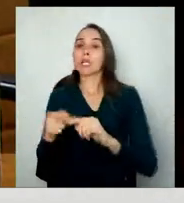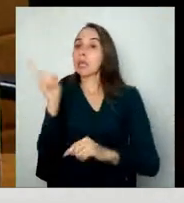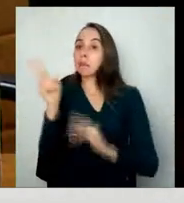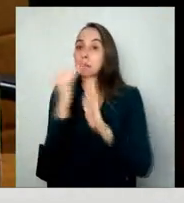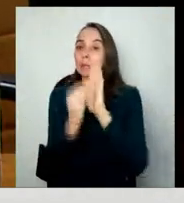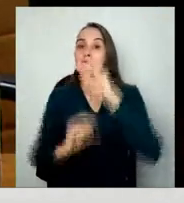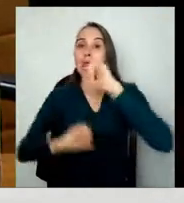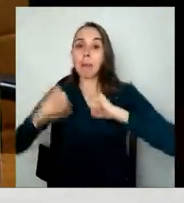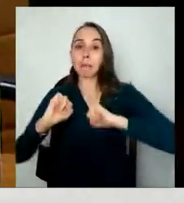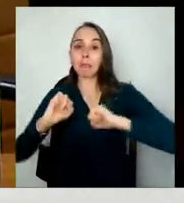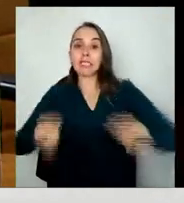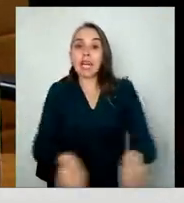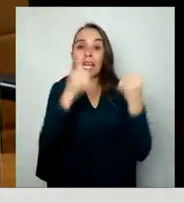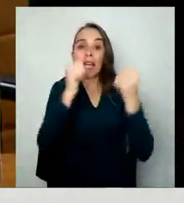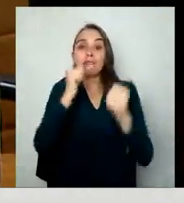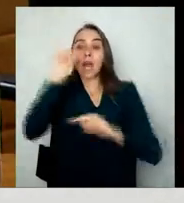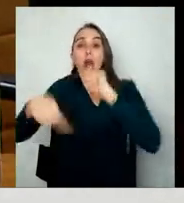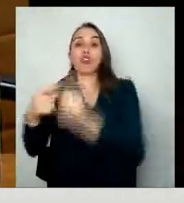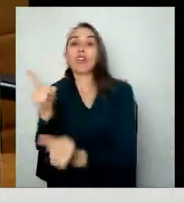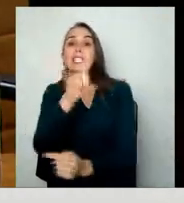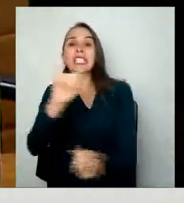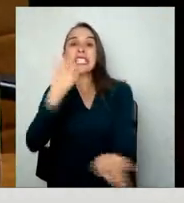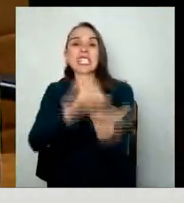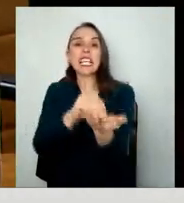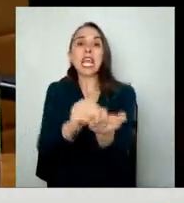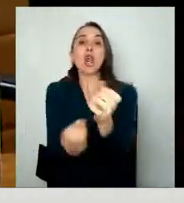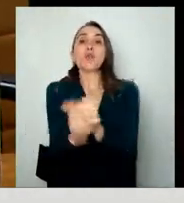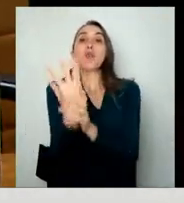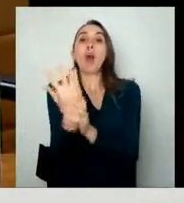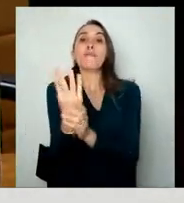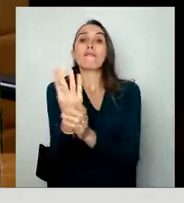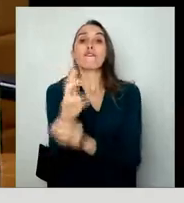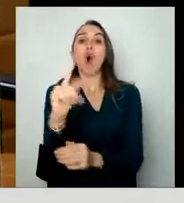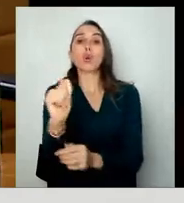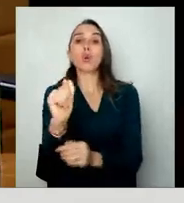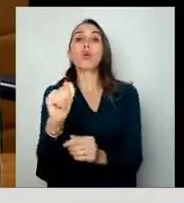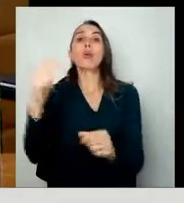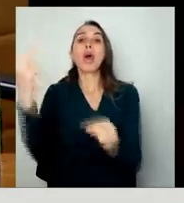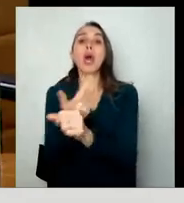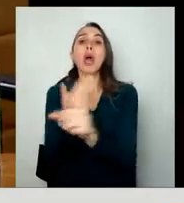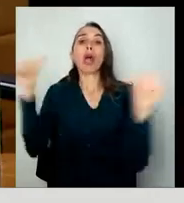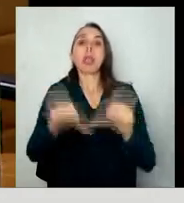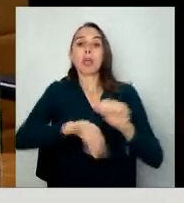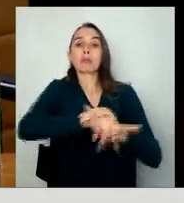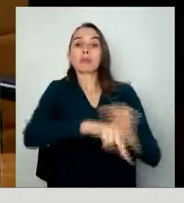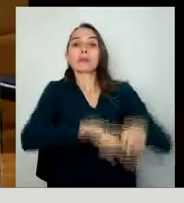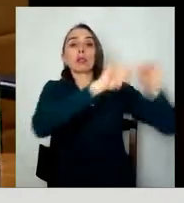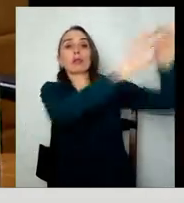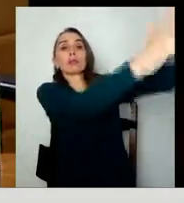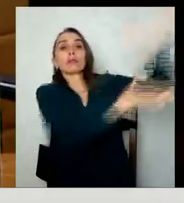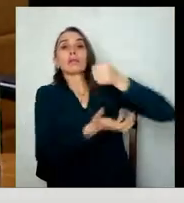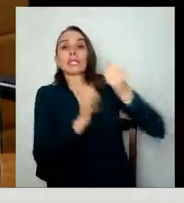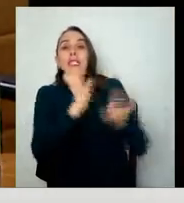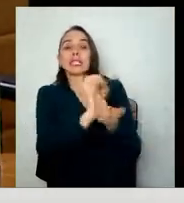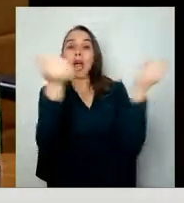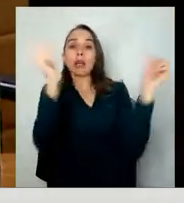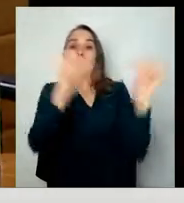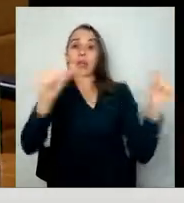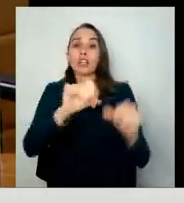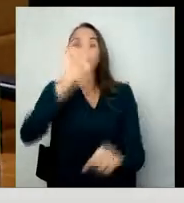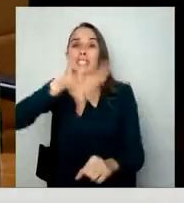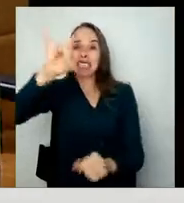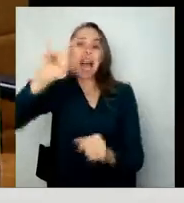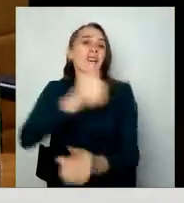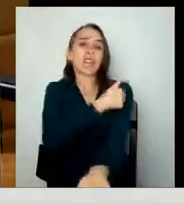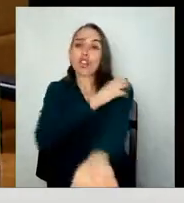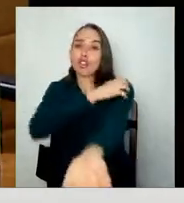al día siguiente se constituyen nuevamente con otro Rut y siguen defraudando y siguen perjudicando al estado y eso eso es conocido en todas las regiones por lo tanto